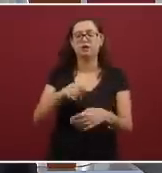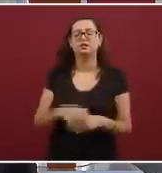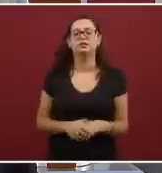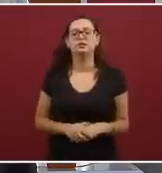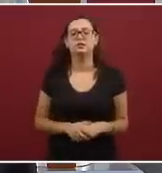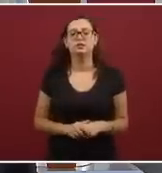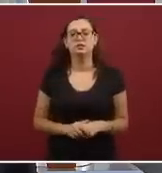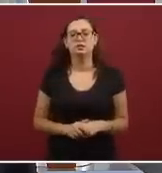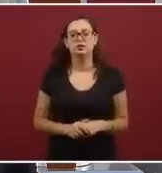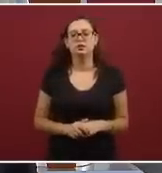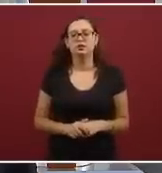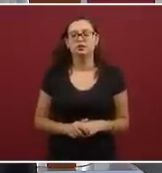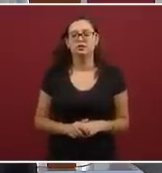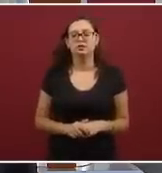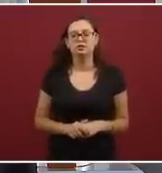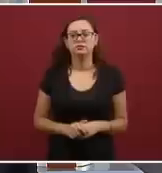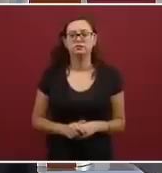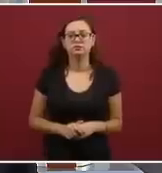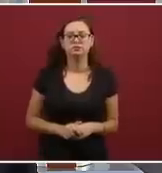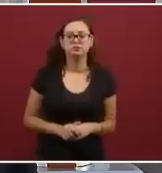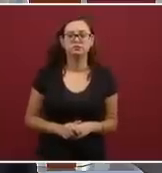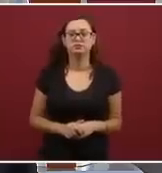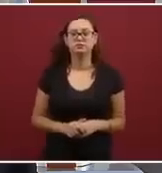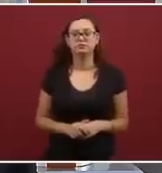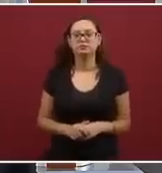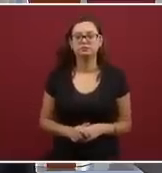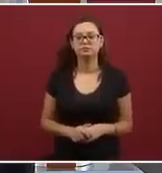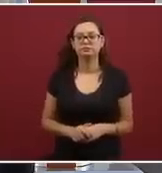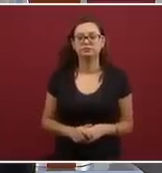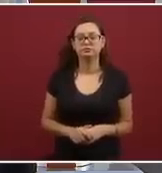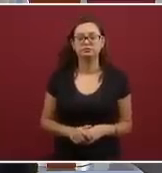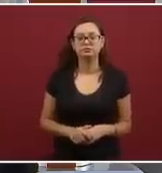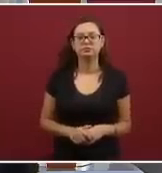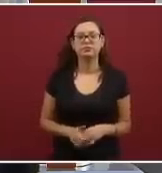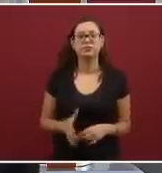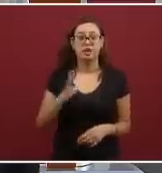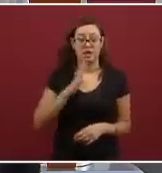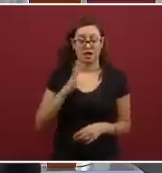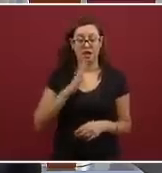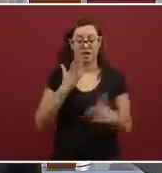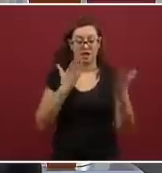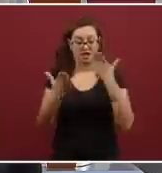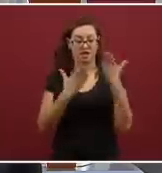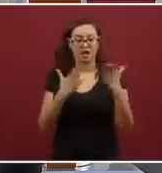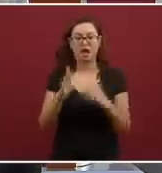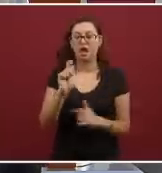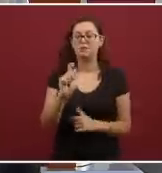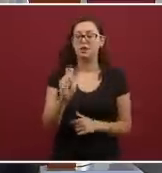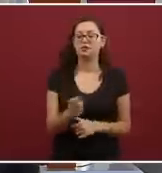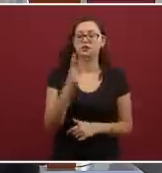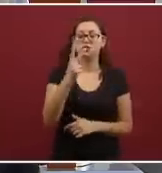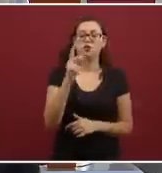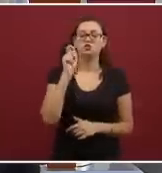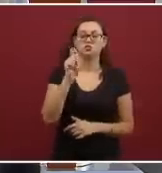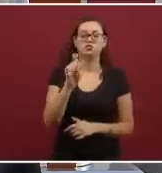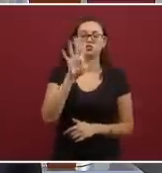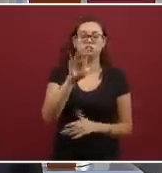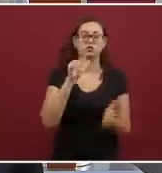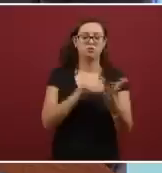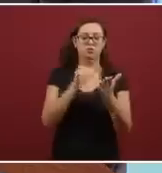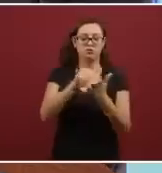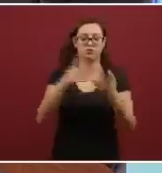cual nos orienta a conocer este mercado. 22.5 millones de